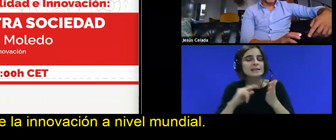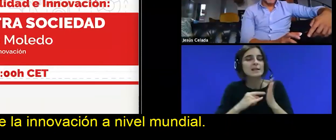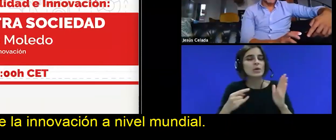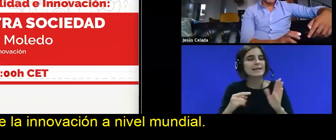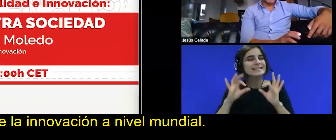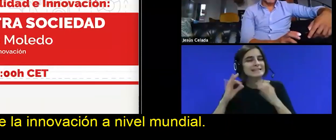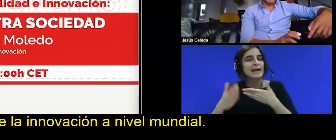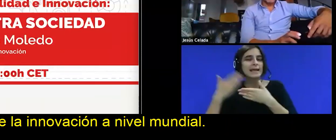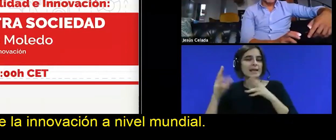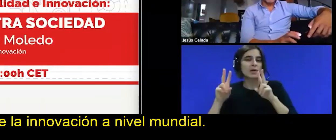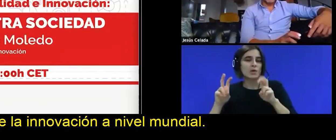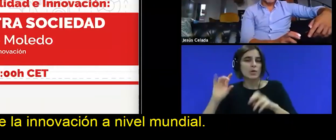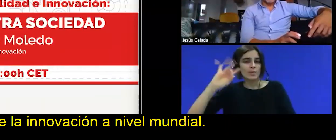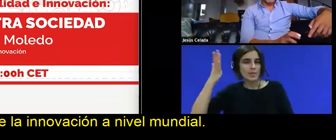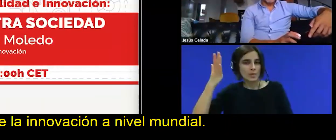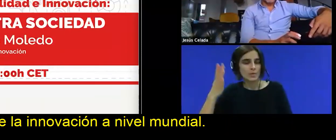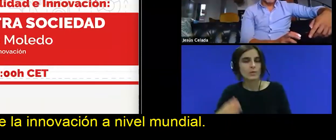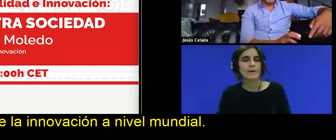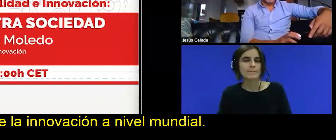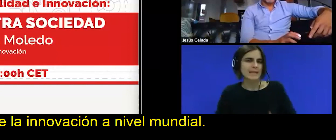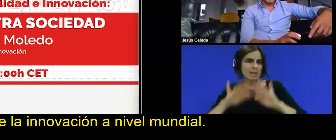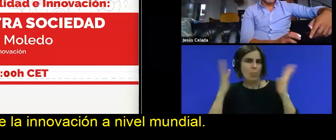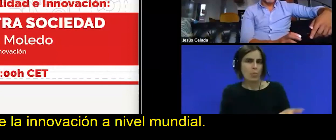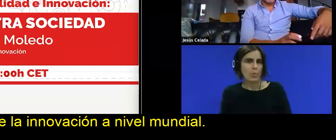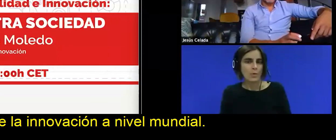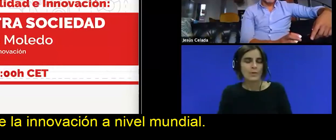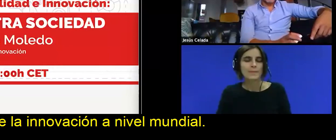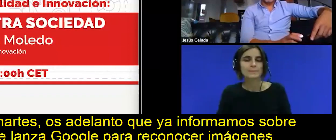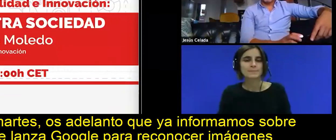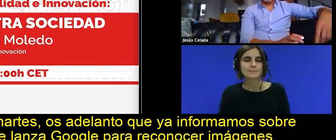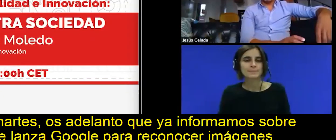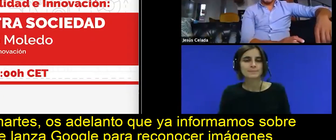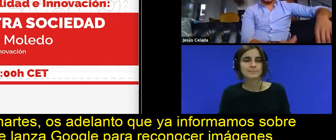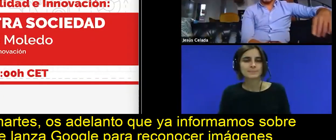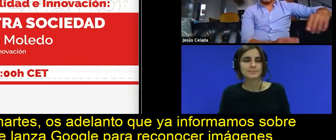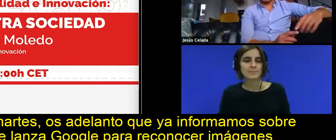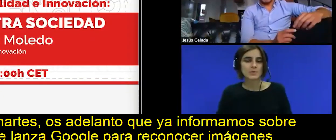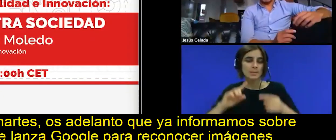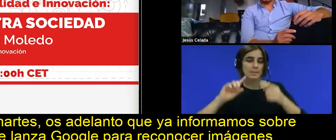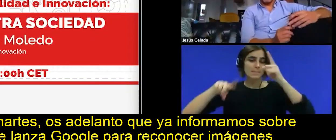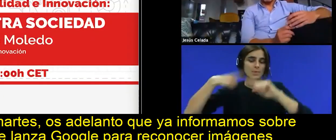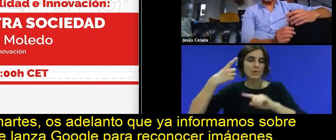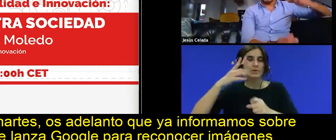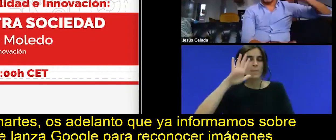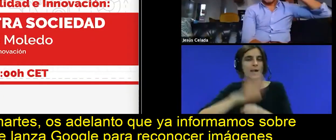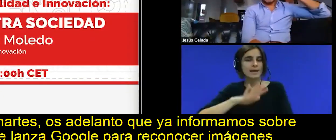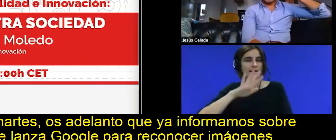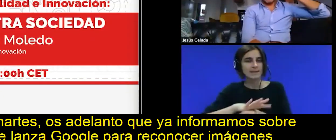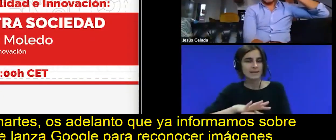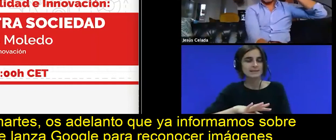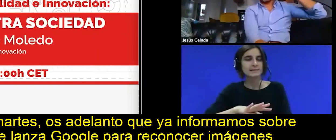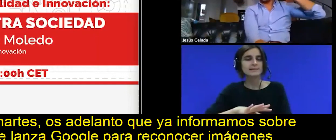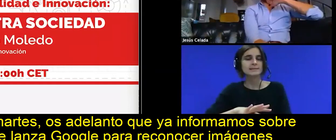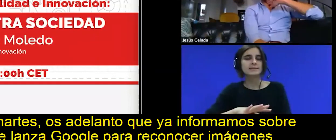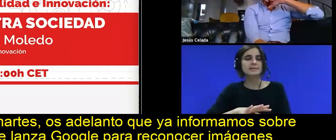innovación a nivel mundial, ¿no? Y bueno, pues para el próximo martes os adelanto que bueno,